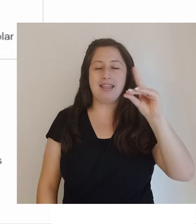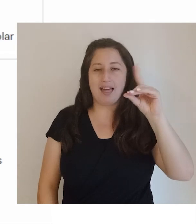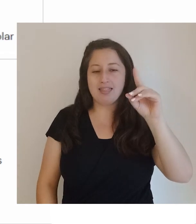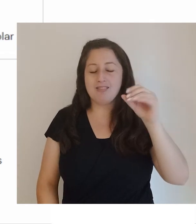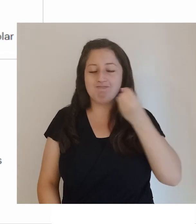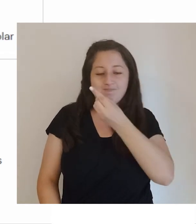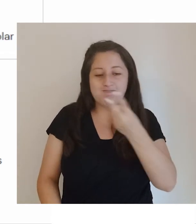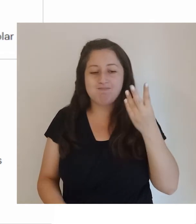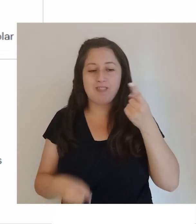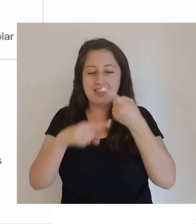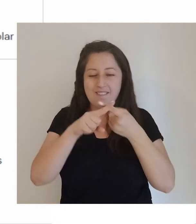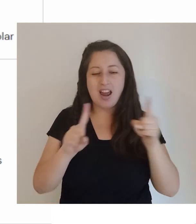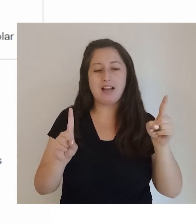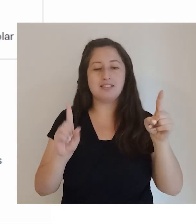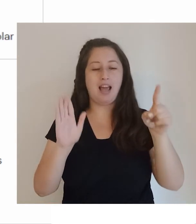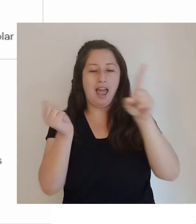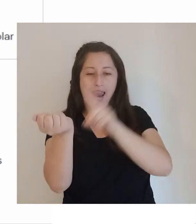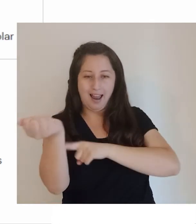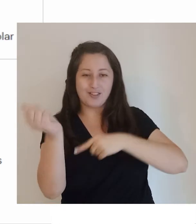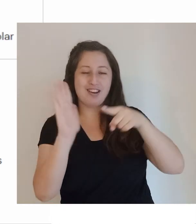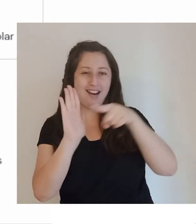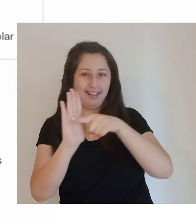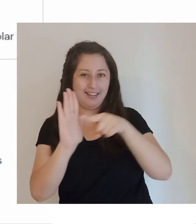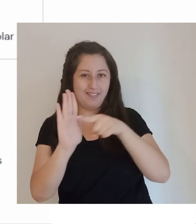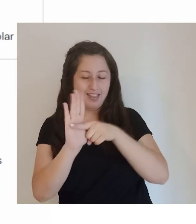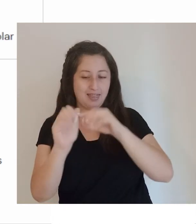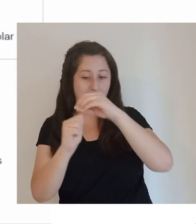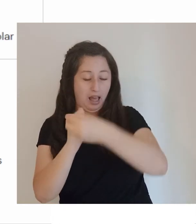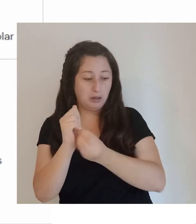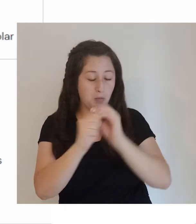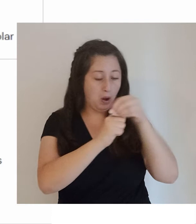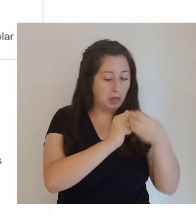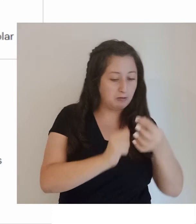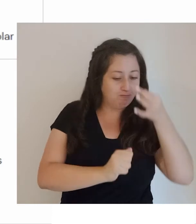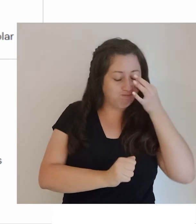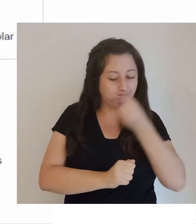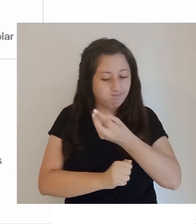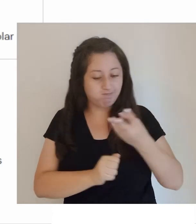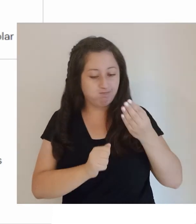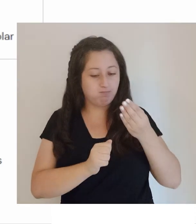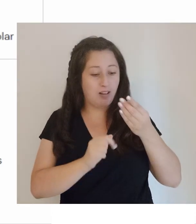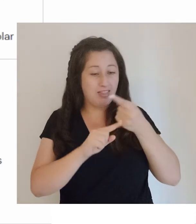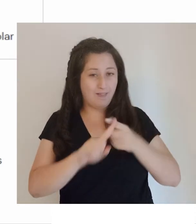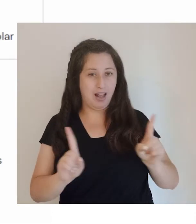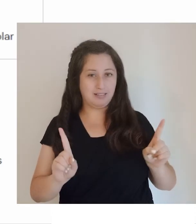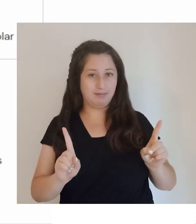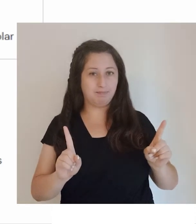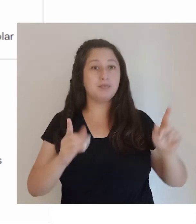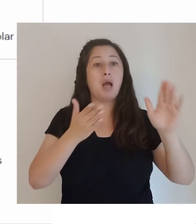la diferencia de electronegatividad entre los dos átomos. Si es menos